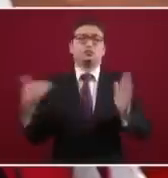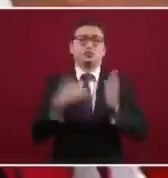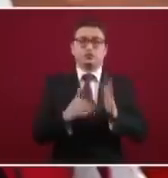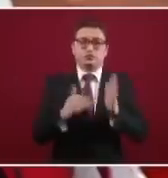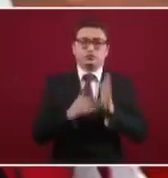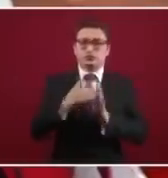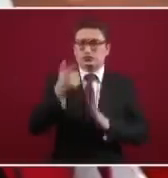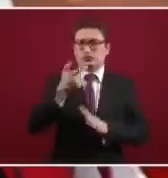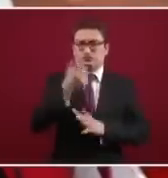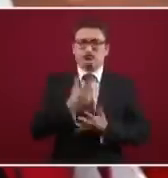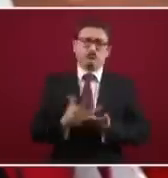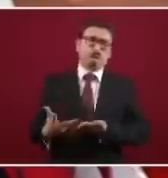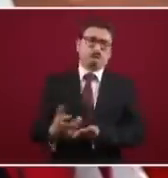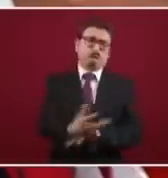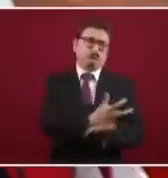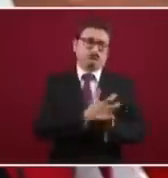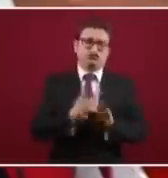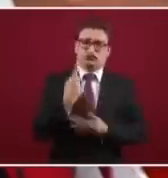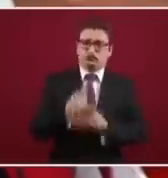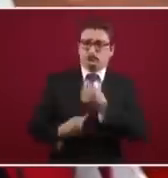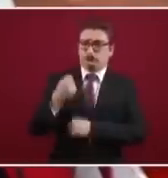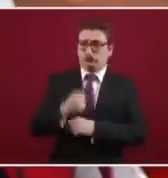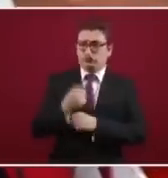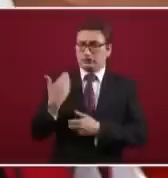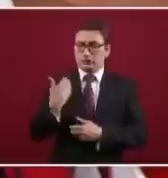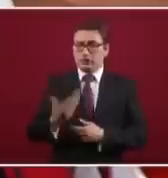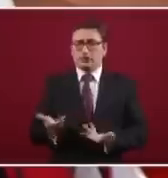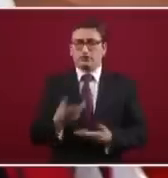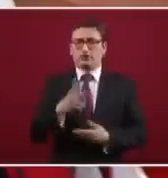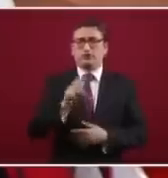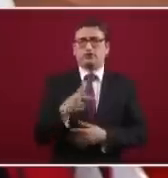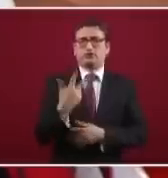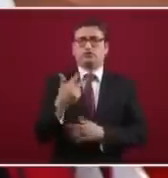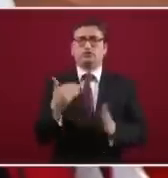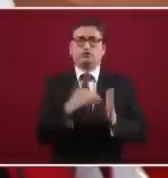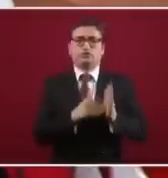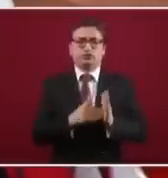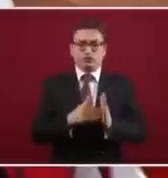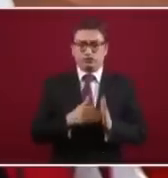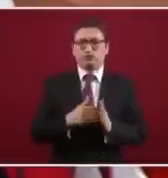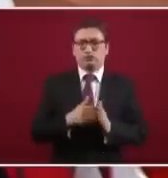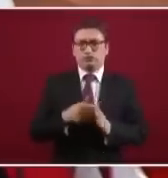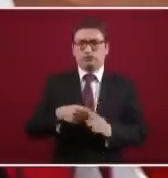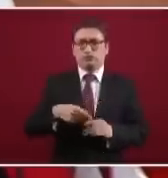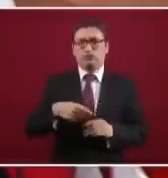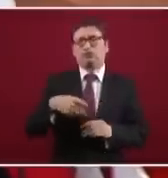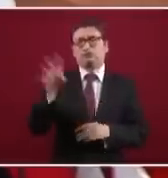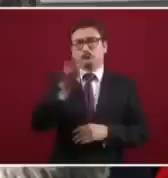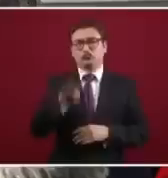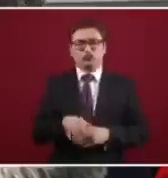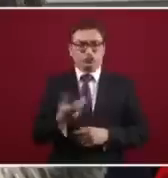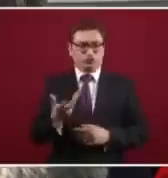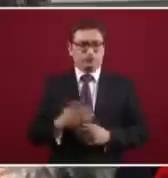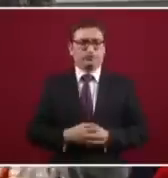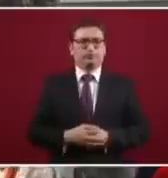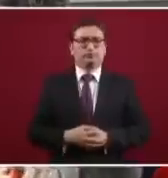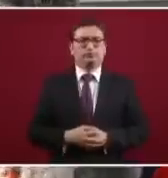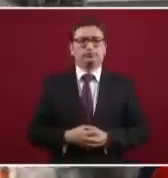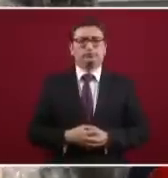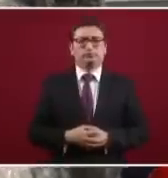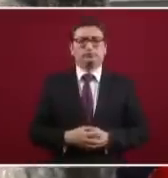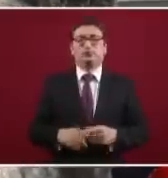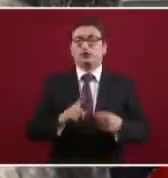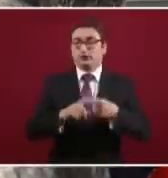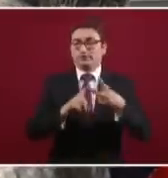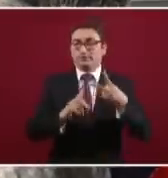68 mil millones de pesos de ganancias nada más el año pasado y 38 mil la mexicana Soriana? Bueno, dos